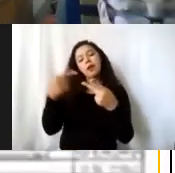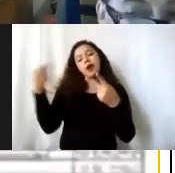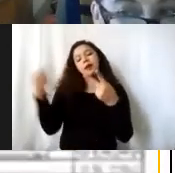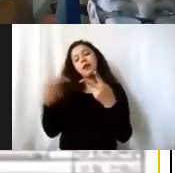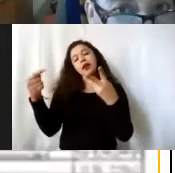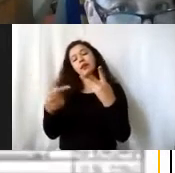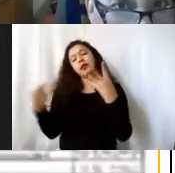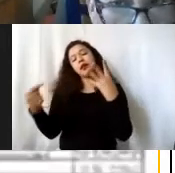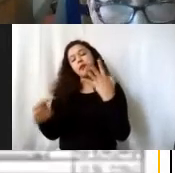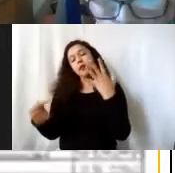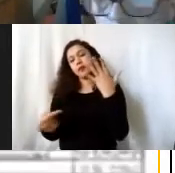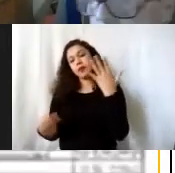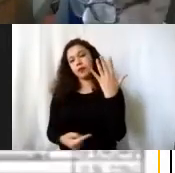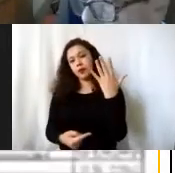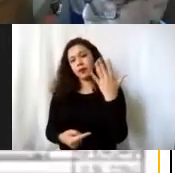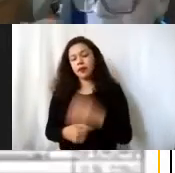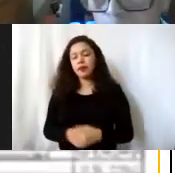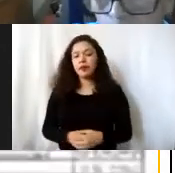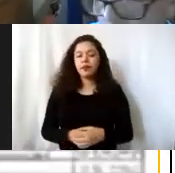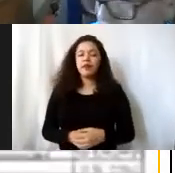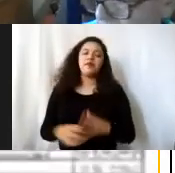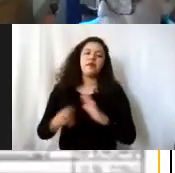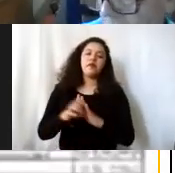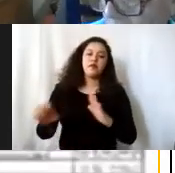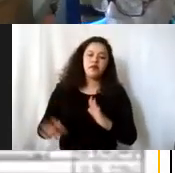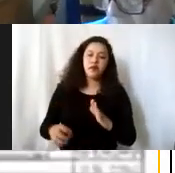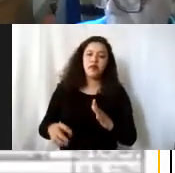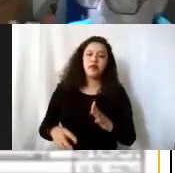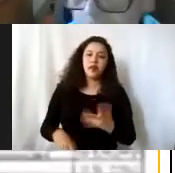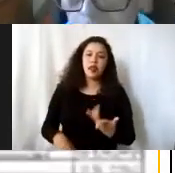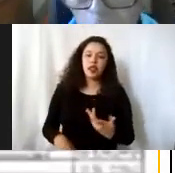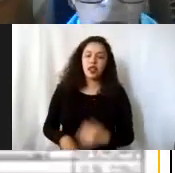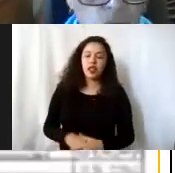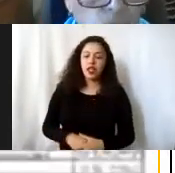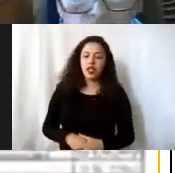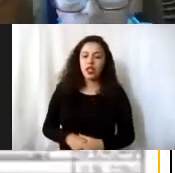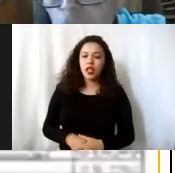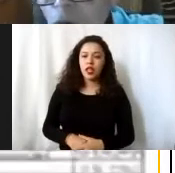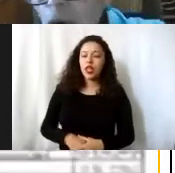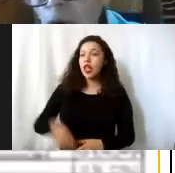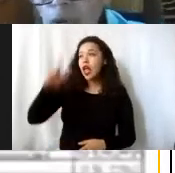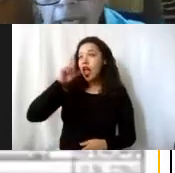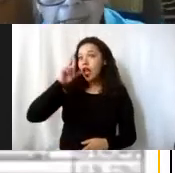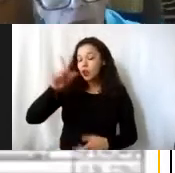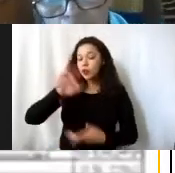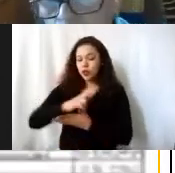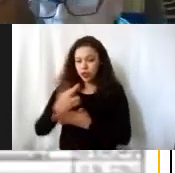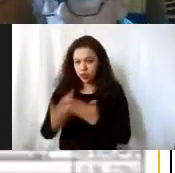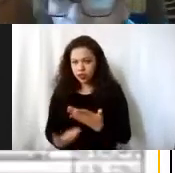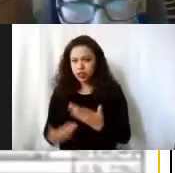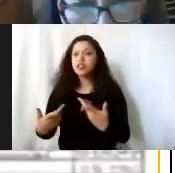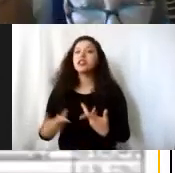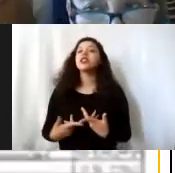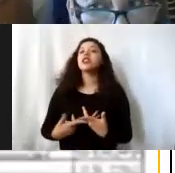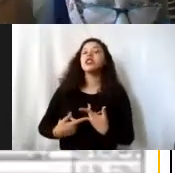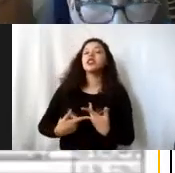de documentos, ¿no? Por ejemplo, recibos de luz o de gastos